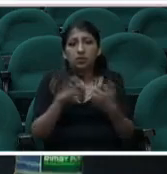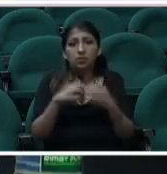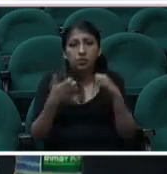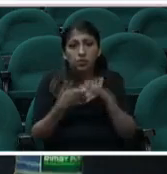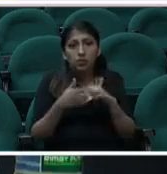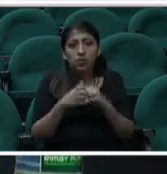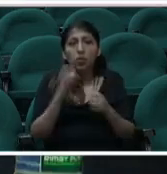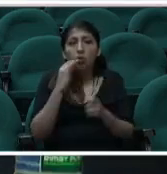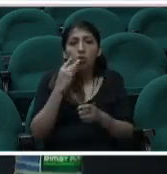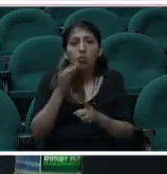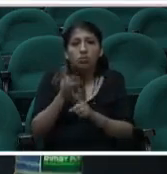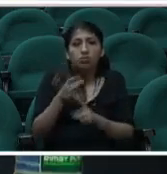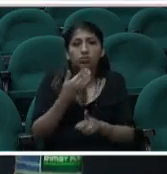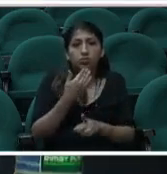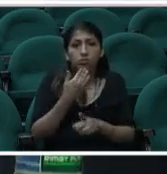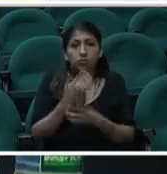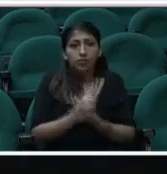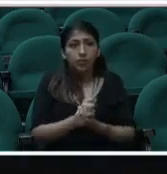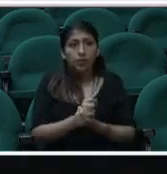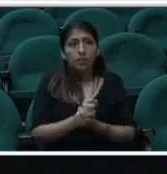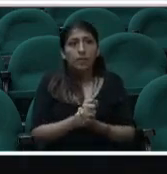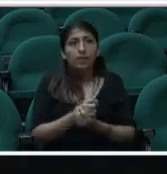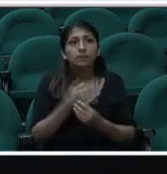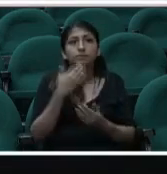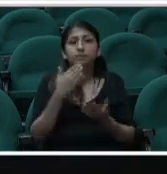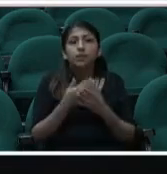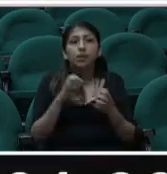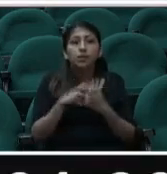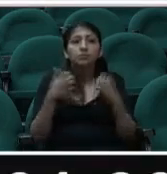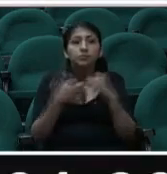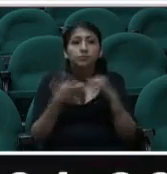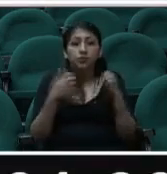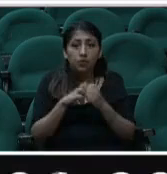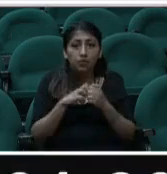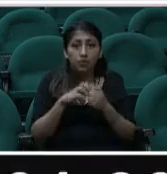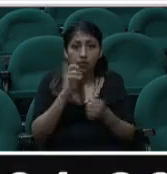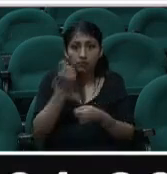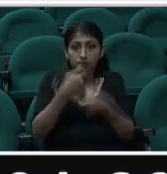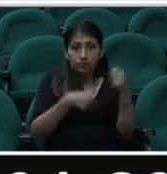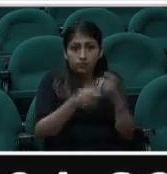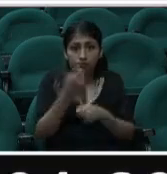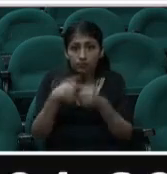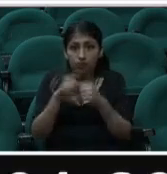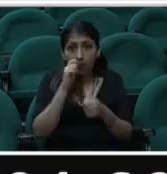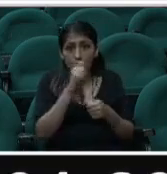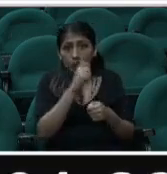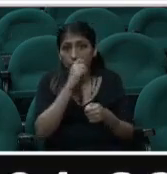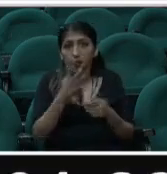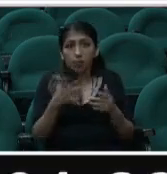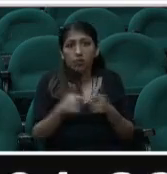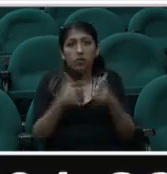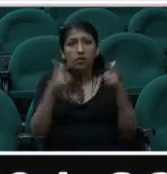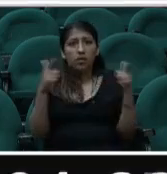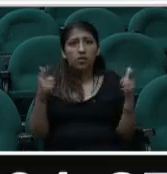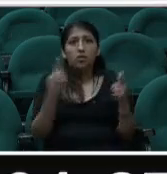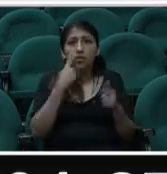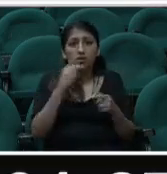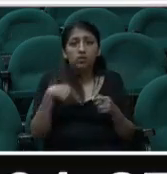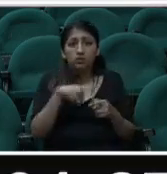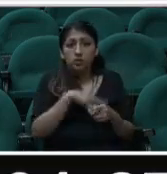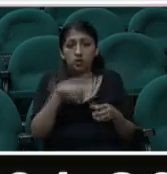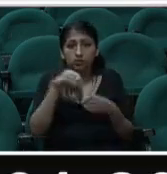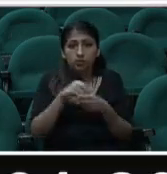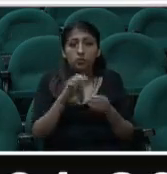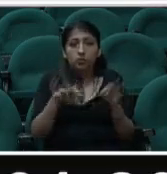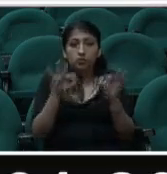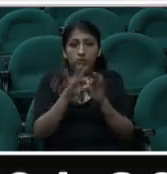combatirlo muchas gracias estimado líder el problema el problema del narcotráfico es un problema muy muy amplio nosotros para abordarlo tenemos que